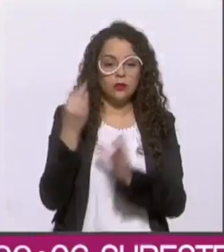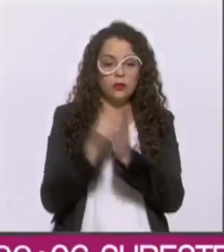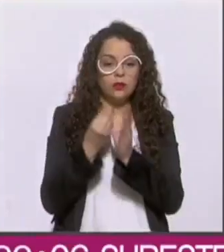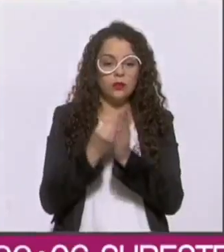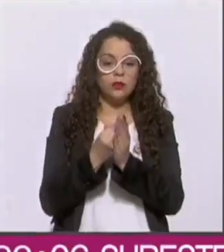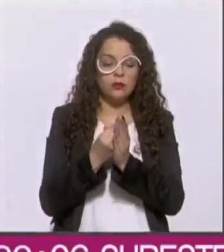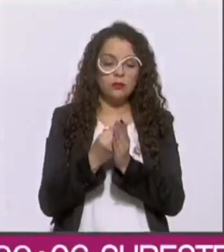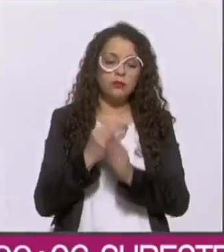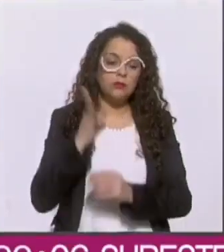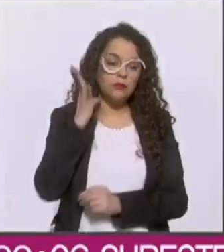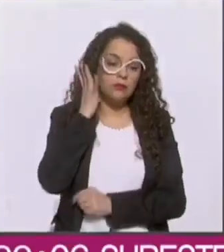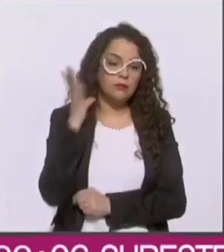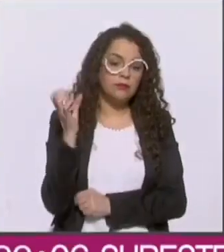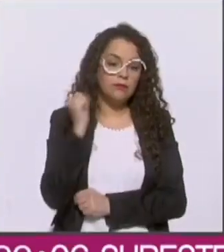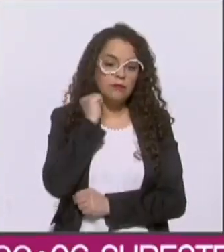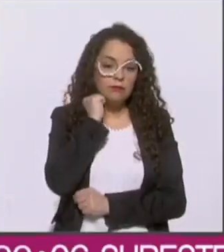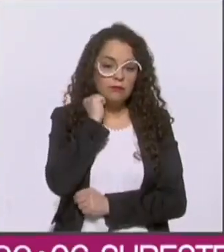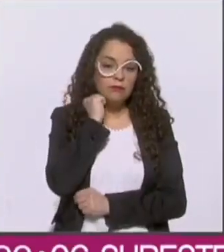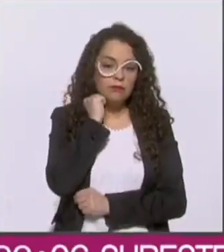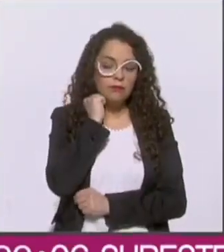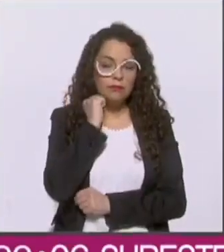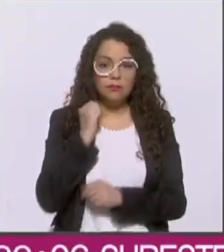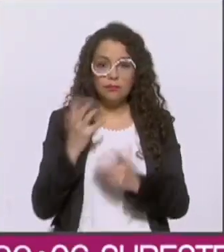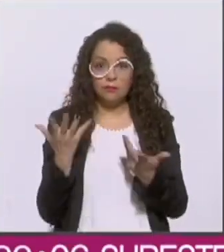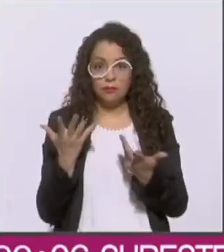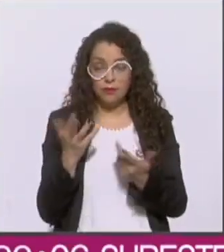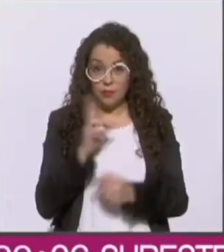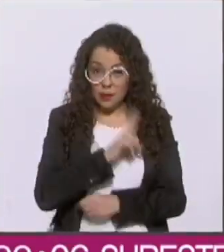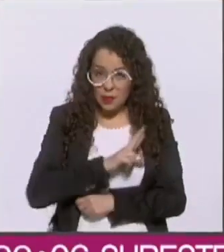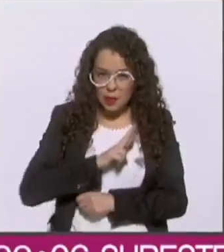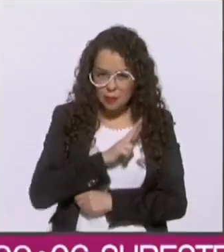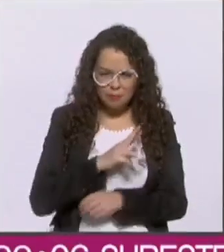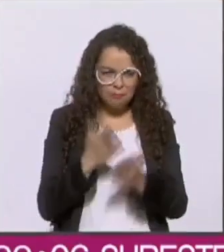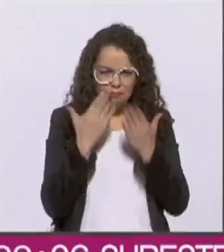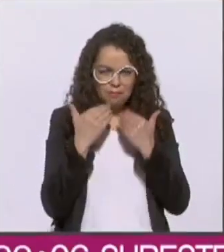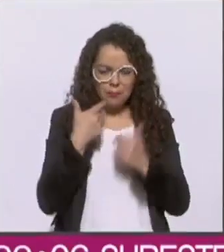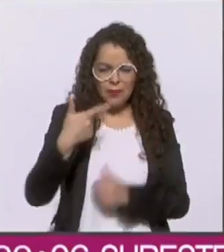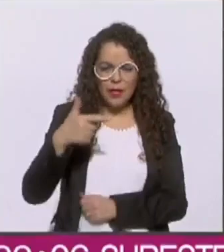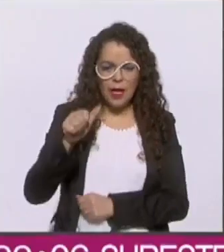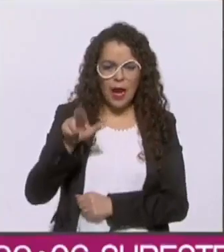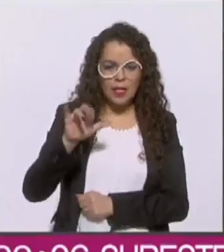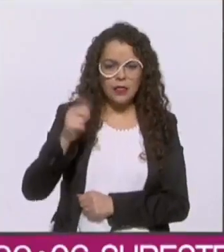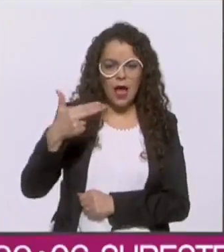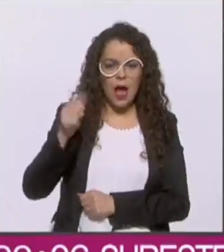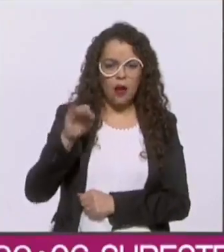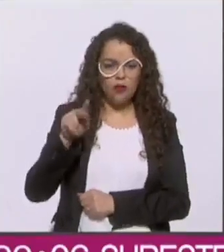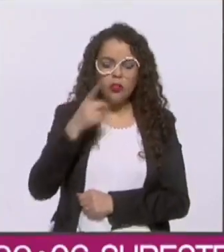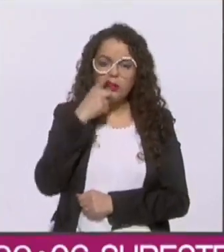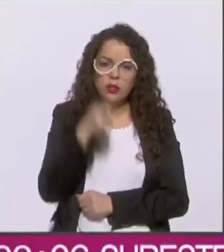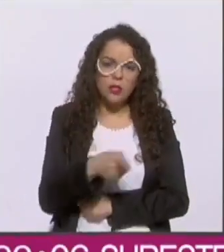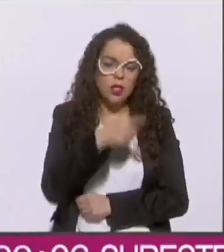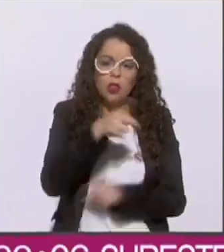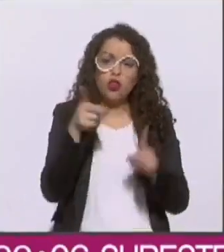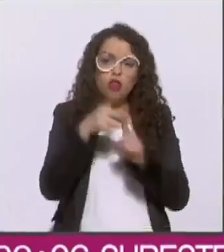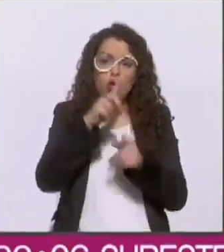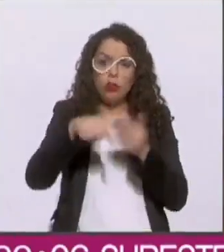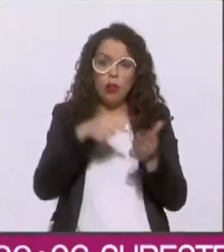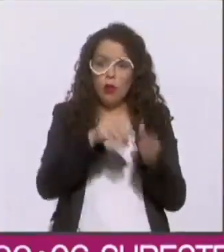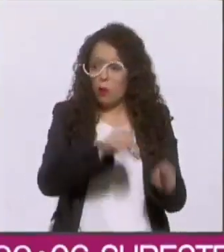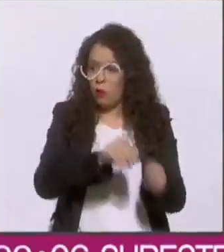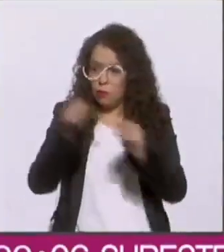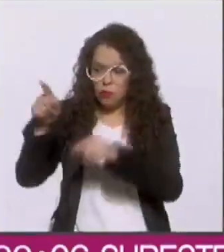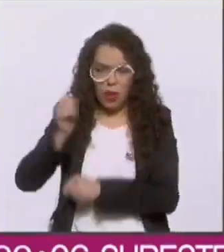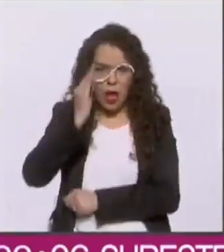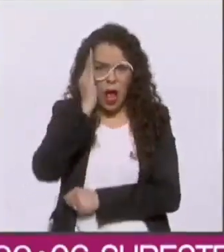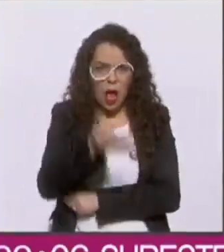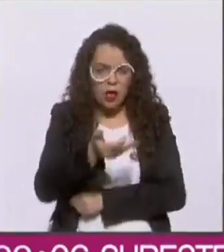de la República. Sin resentimientos, García Harfuch dijo que quiere servir al país desde donde le toque y aceptó